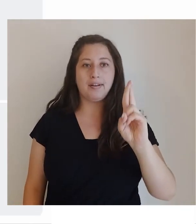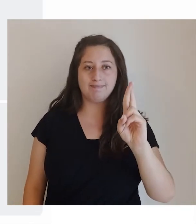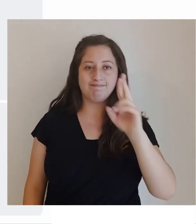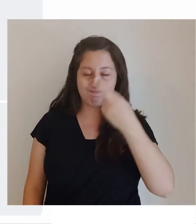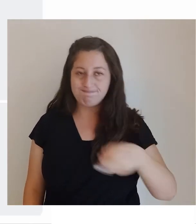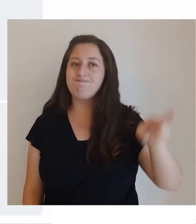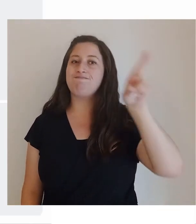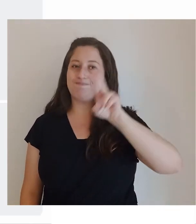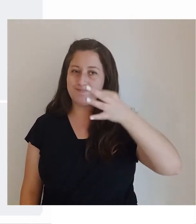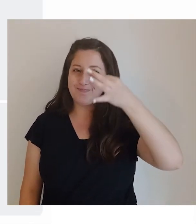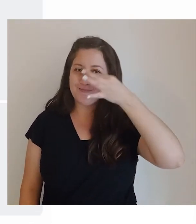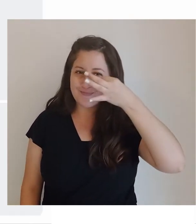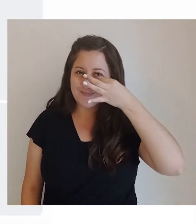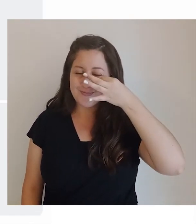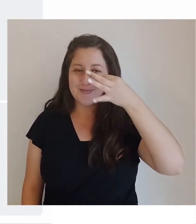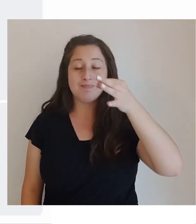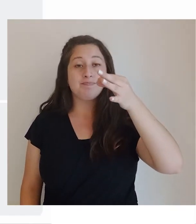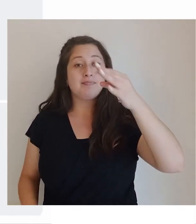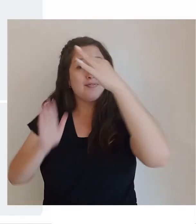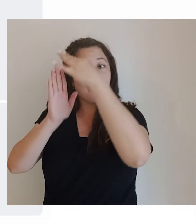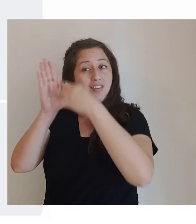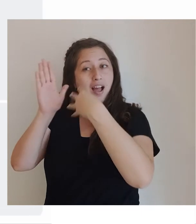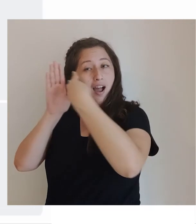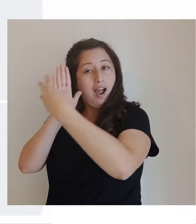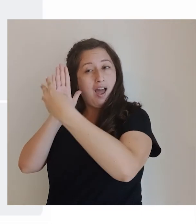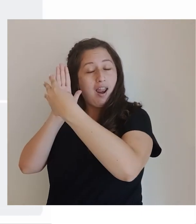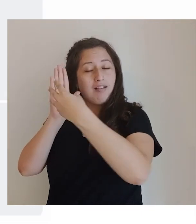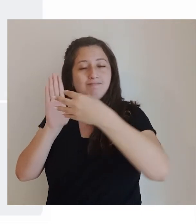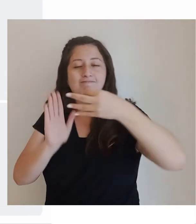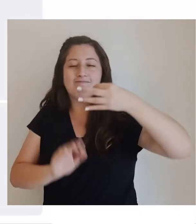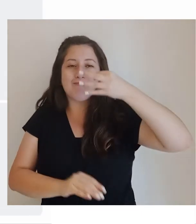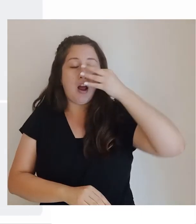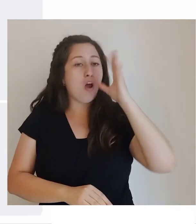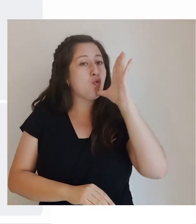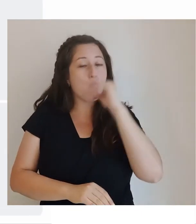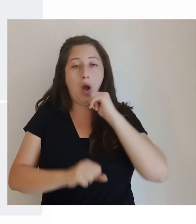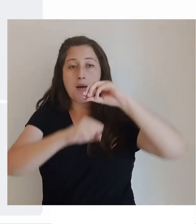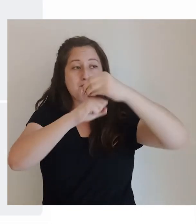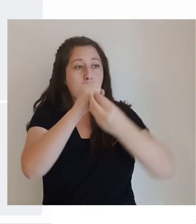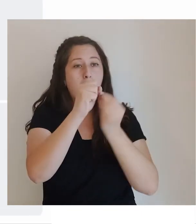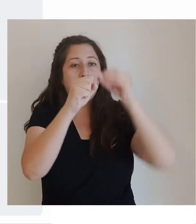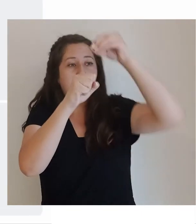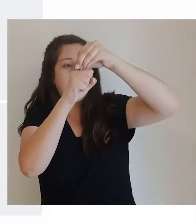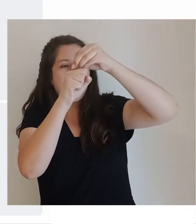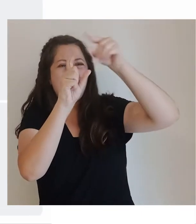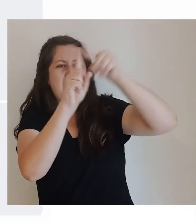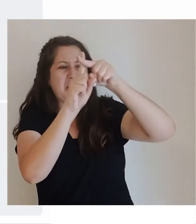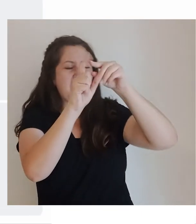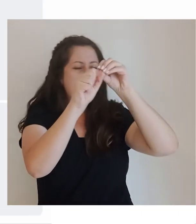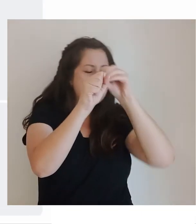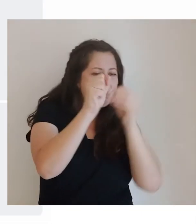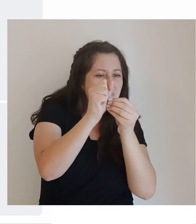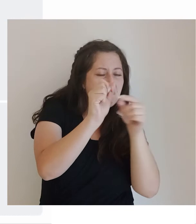Nuevamente, viendo el diagrama, según la escala, se comprueba que no hay zonas que tengan carga parcial